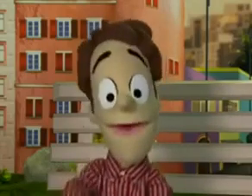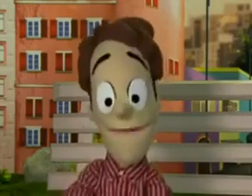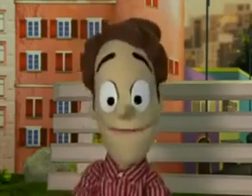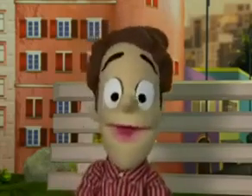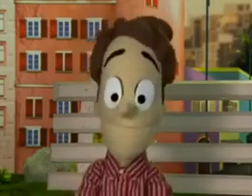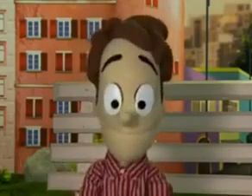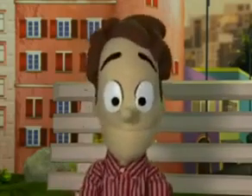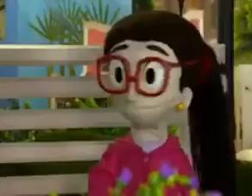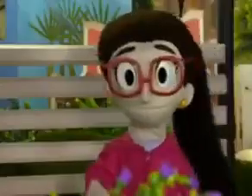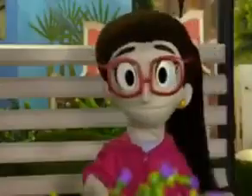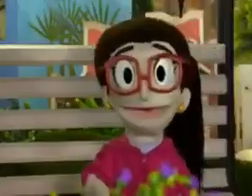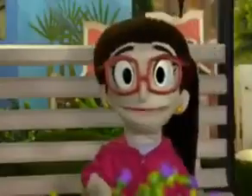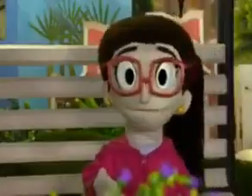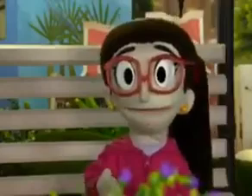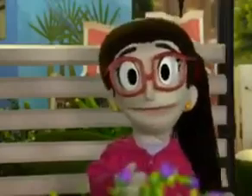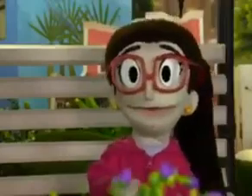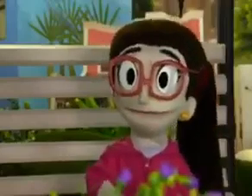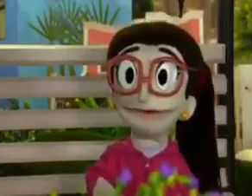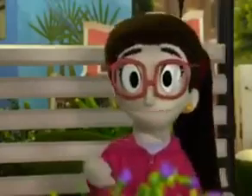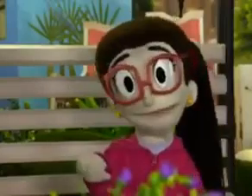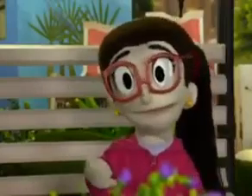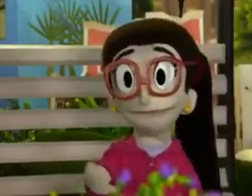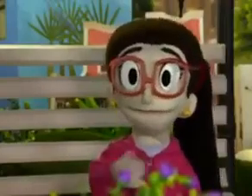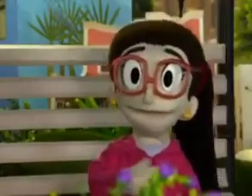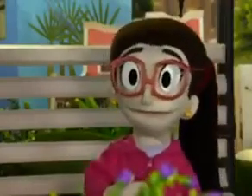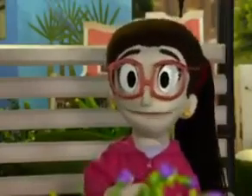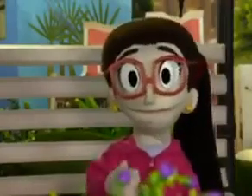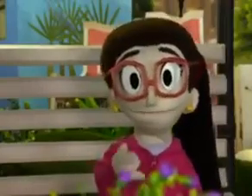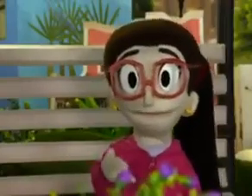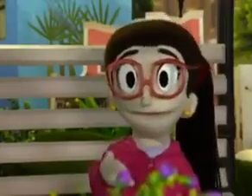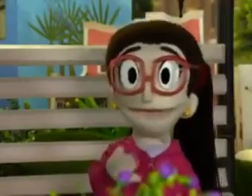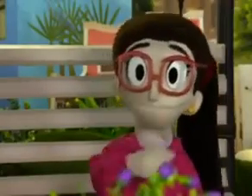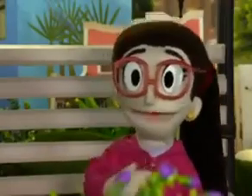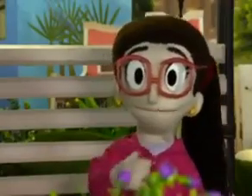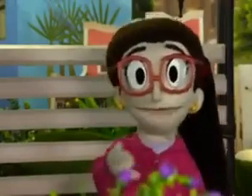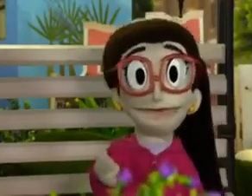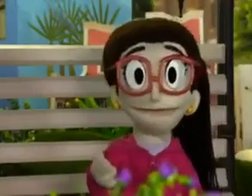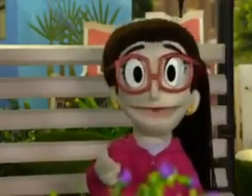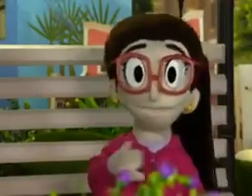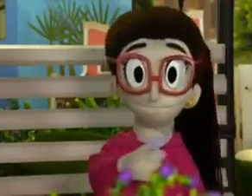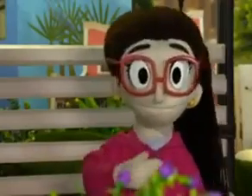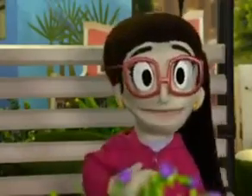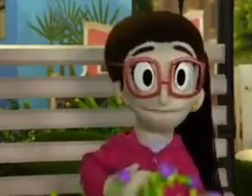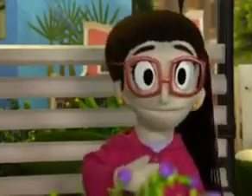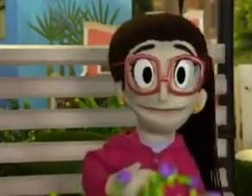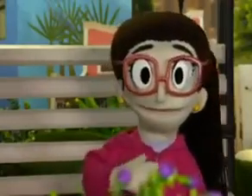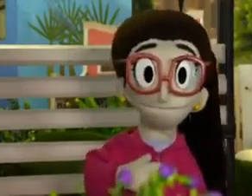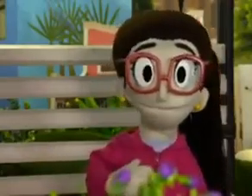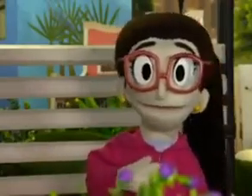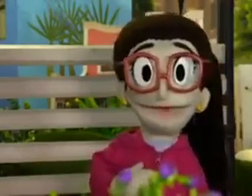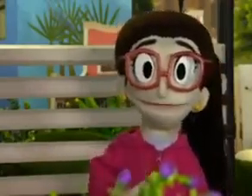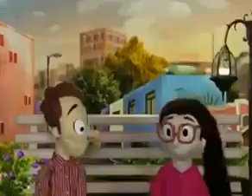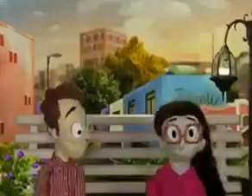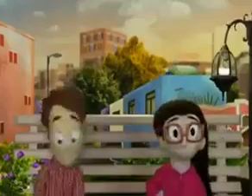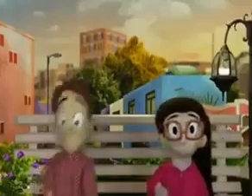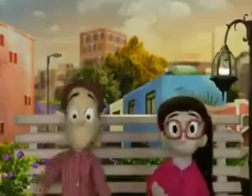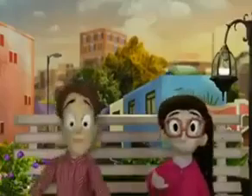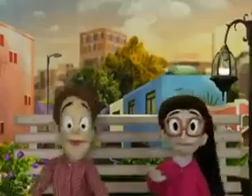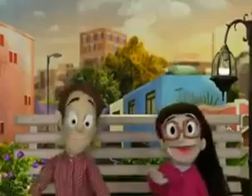los más vulnerables. No se te olvide, es muy importante expresar lo que piensas y lo que